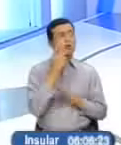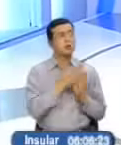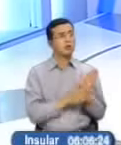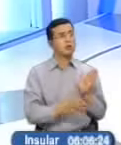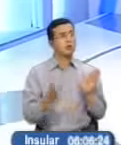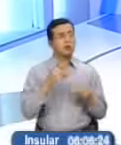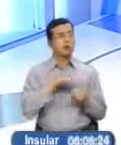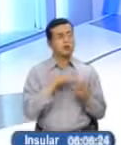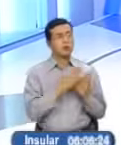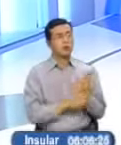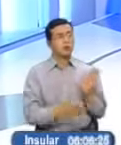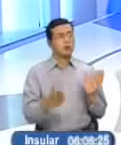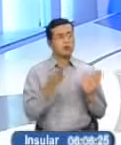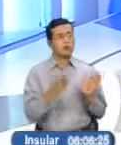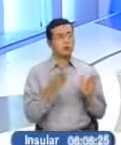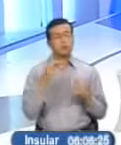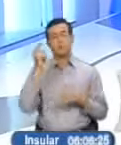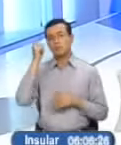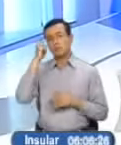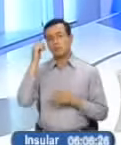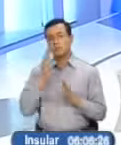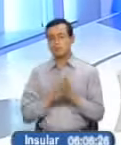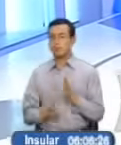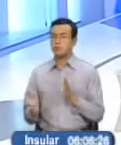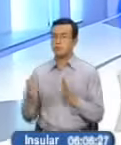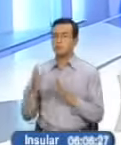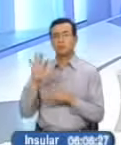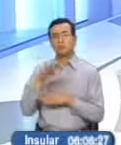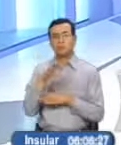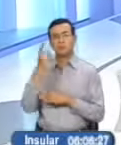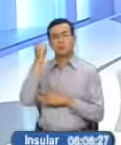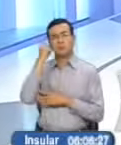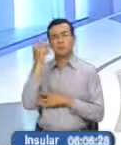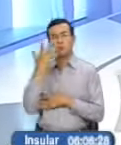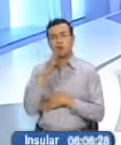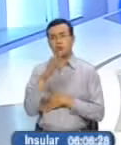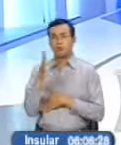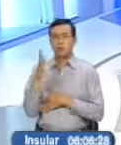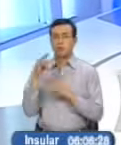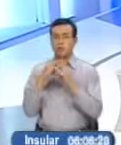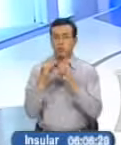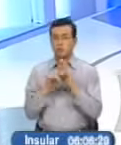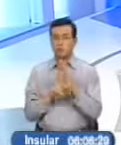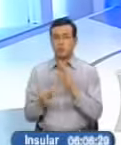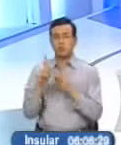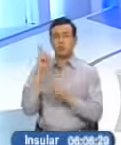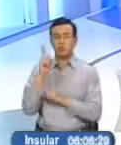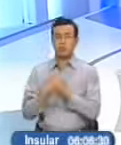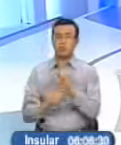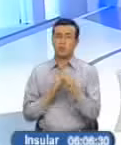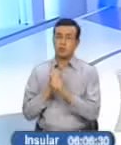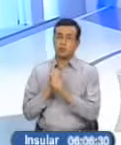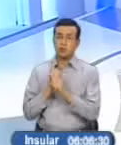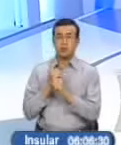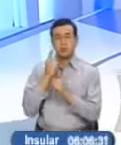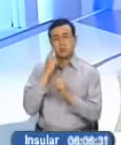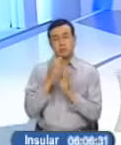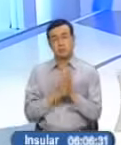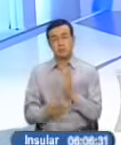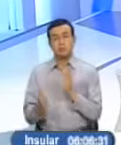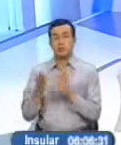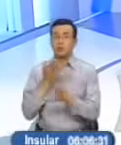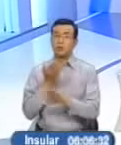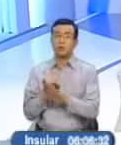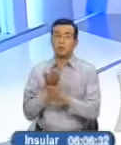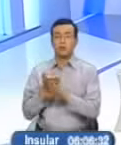van a seguir viviendo en estos albergues? Nosotros tenemos un estimado de que al menos los albergues duren un año, pero evidentemente tenemos